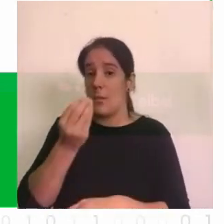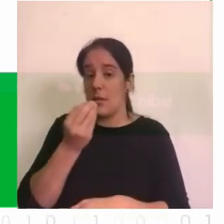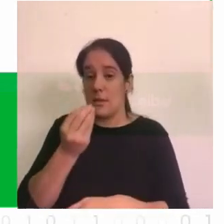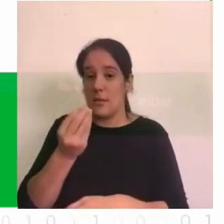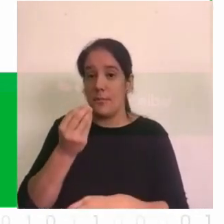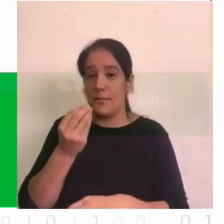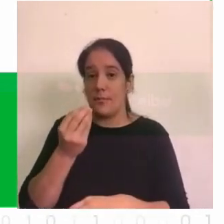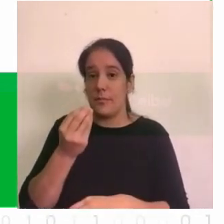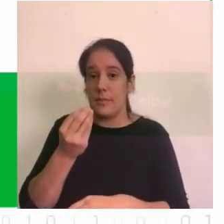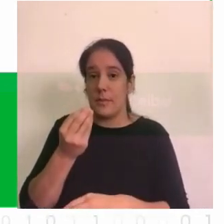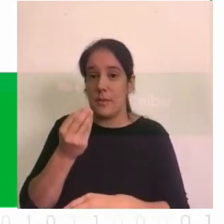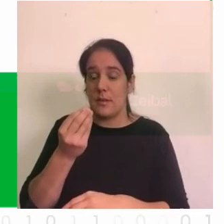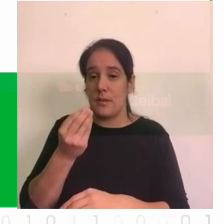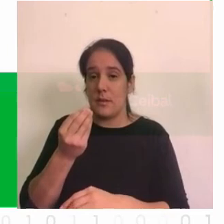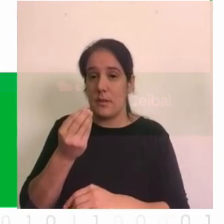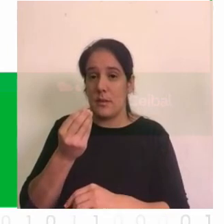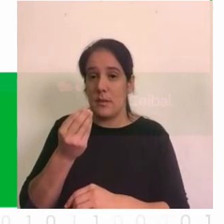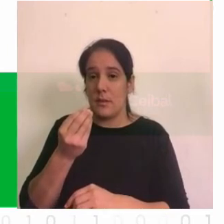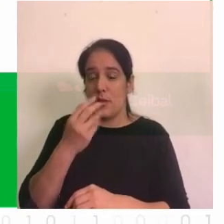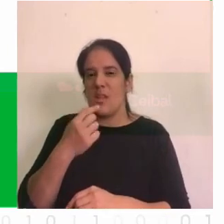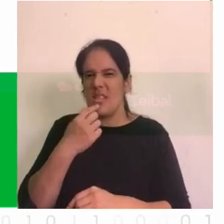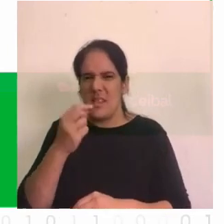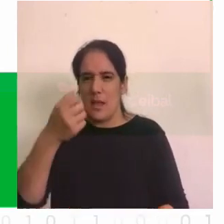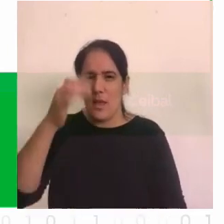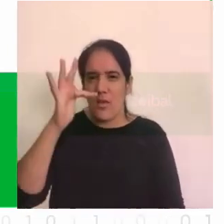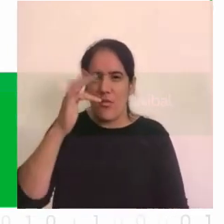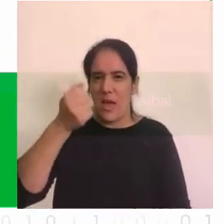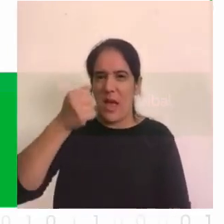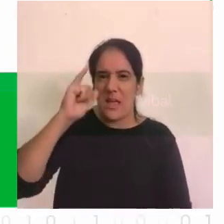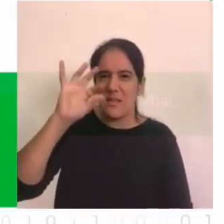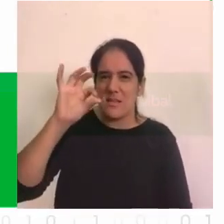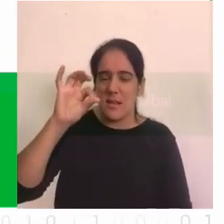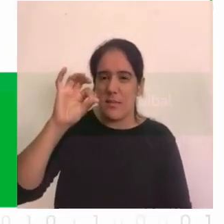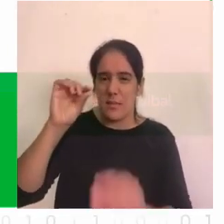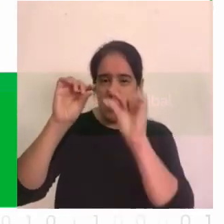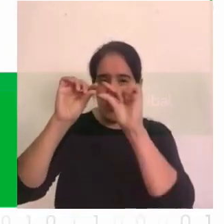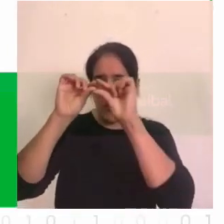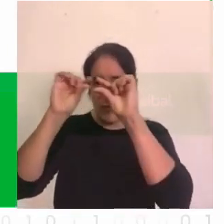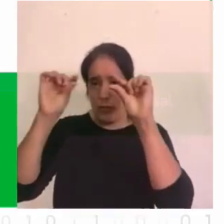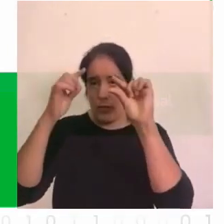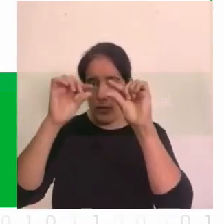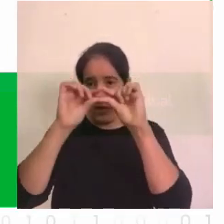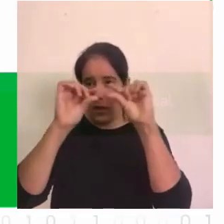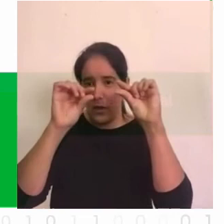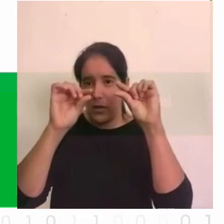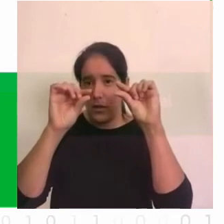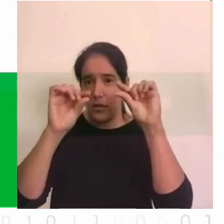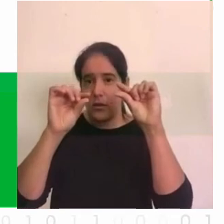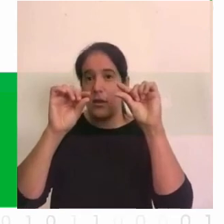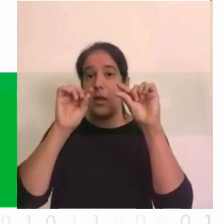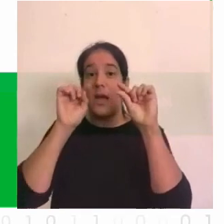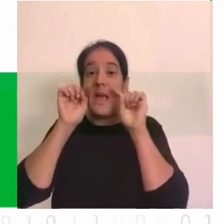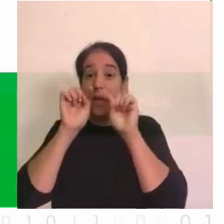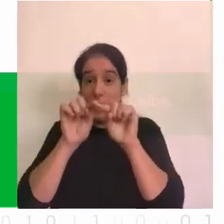donde dice FIAC, que es Food Insecurity Among Adults and Children, esos niños son los que presentan los peores